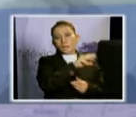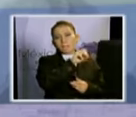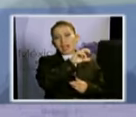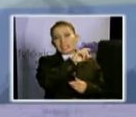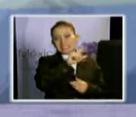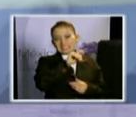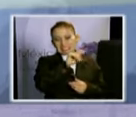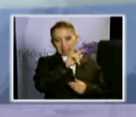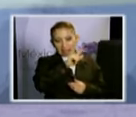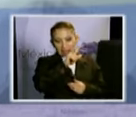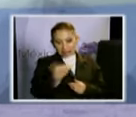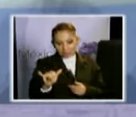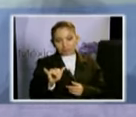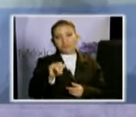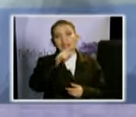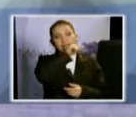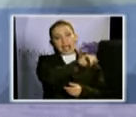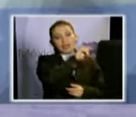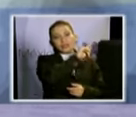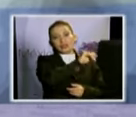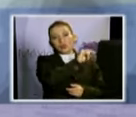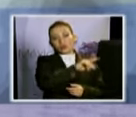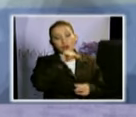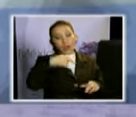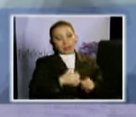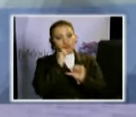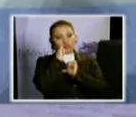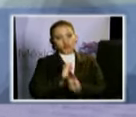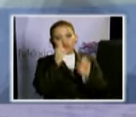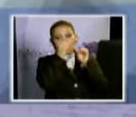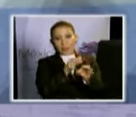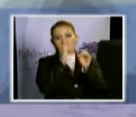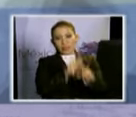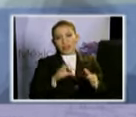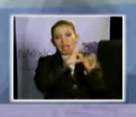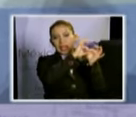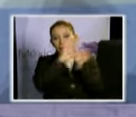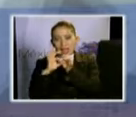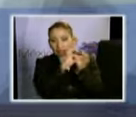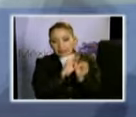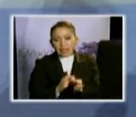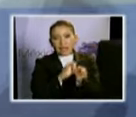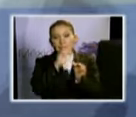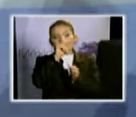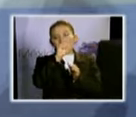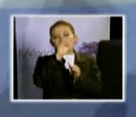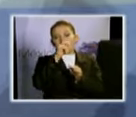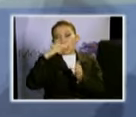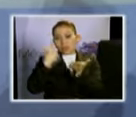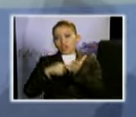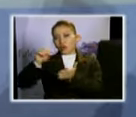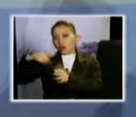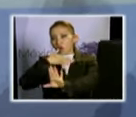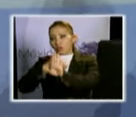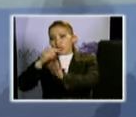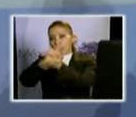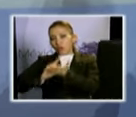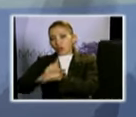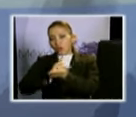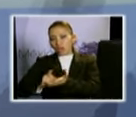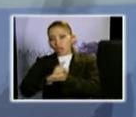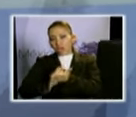Masitelli. Antonio L. Masitelli está a cargo de la Oficina de Enlace y Paternariado de las Naciones Unidas contra la Droga y el